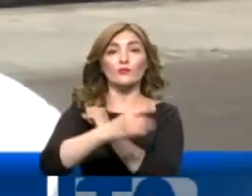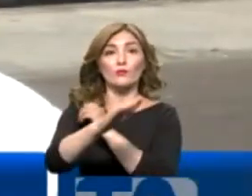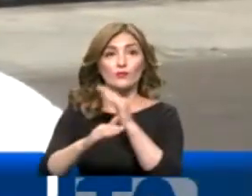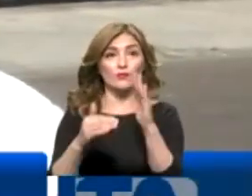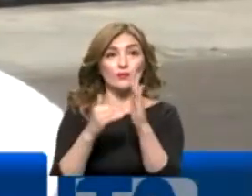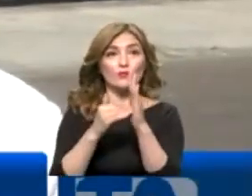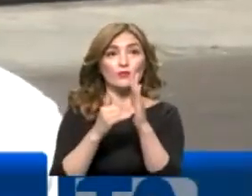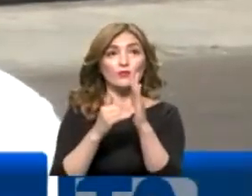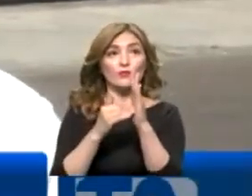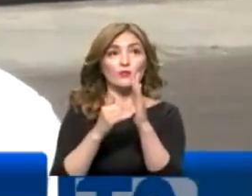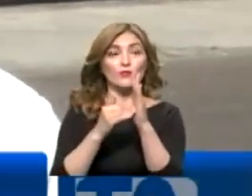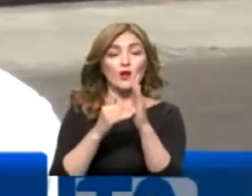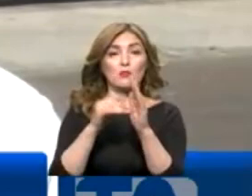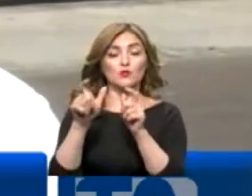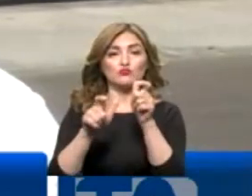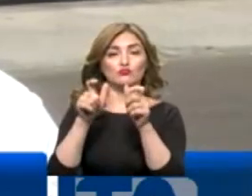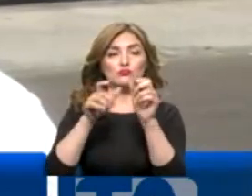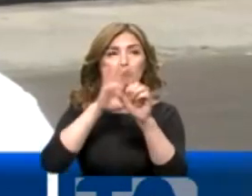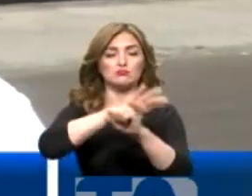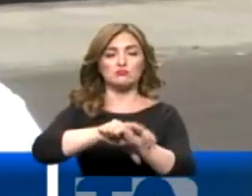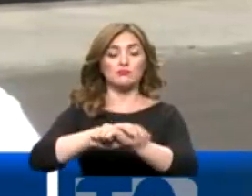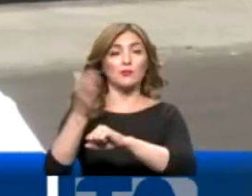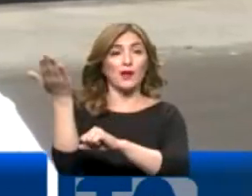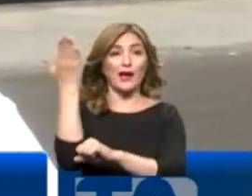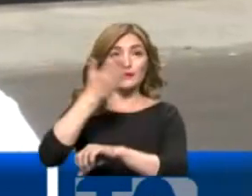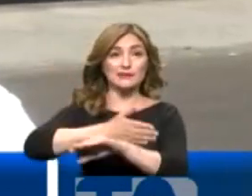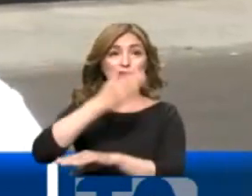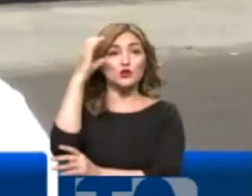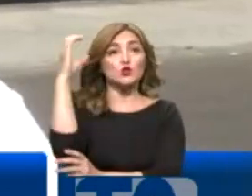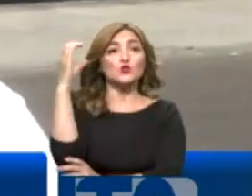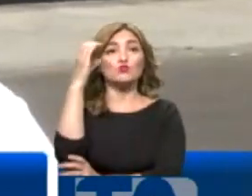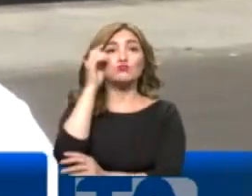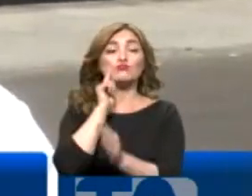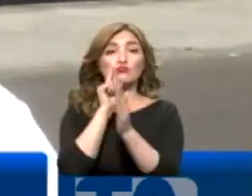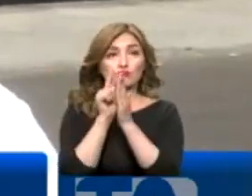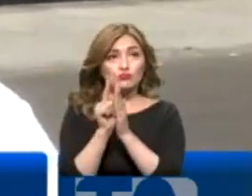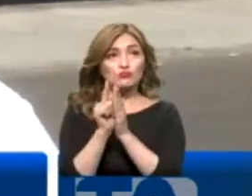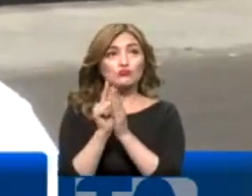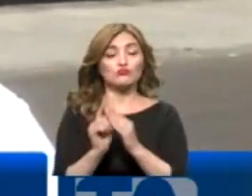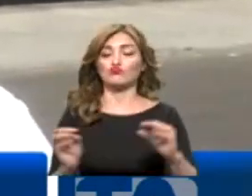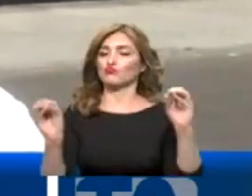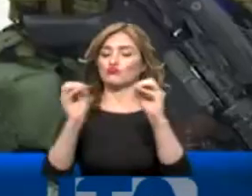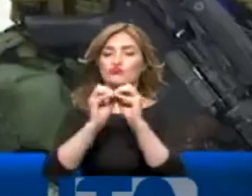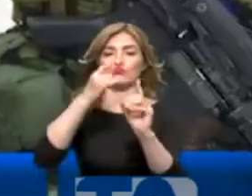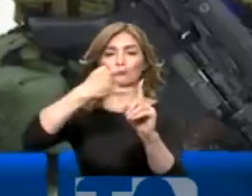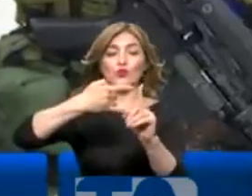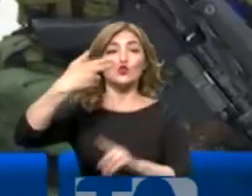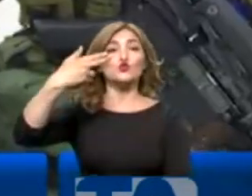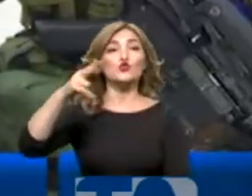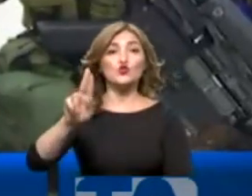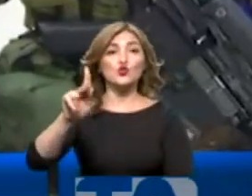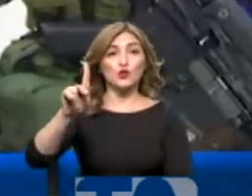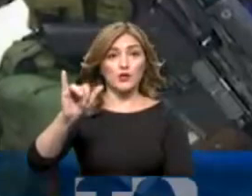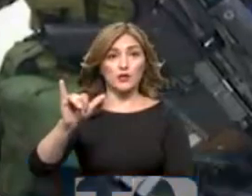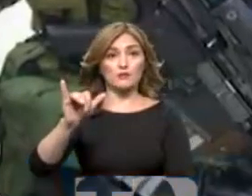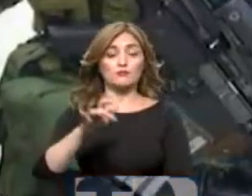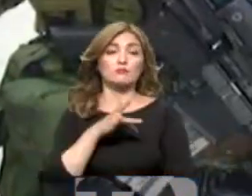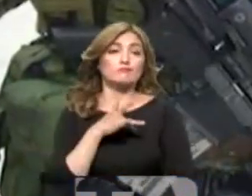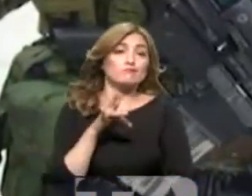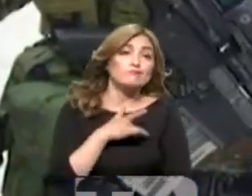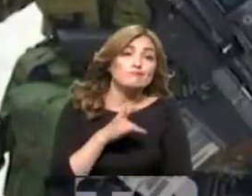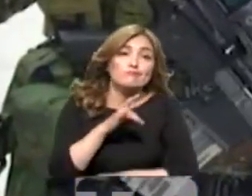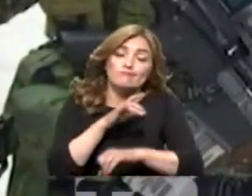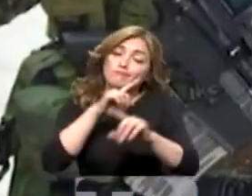contra de los individuos que ya estaban detenidos en Colombia y que ahora se suma uno más, que es alias Chucky. Y aunque hay optimismo por